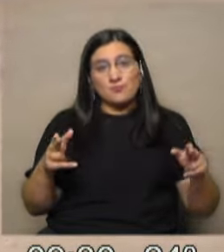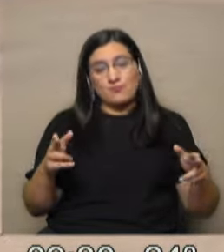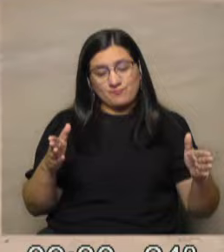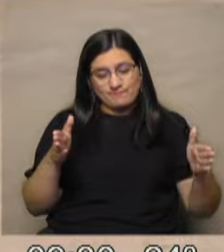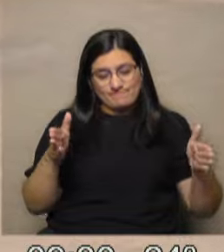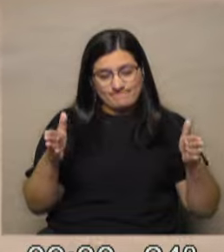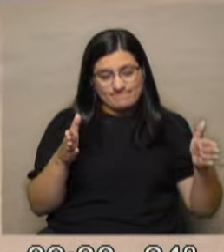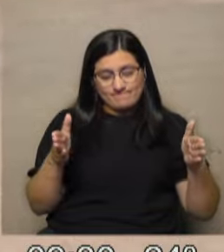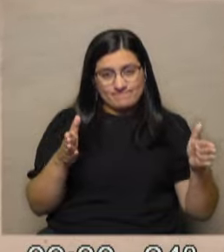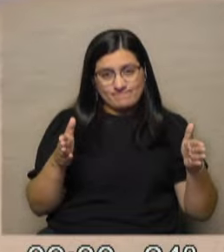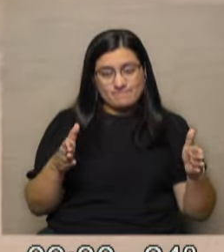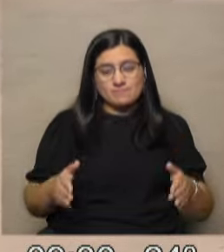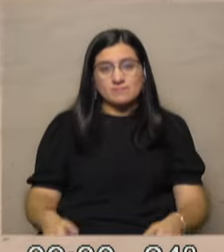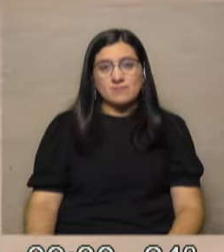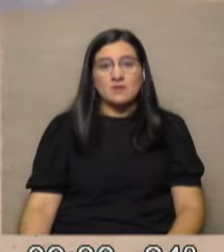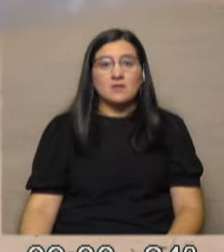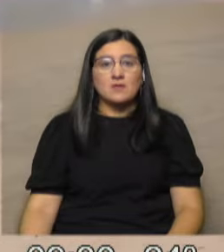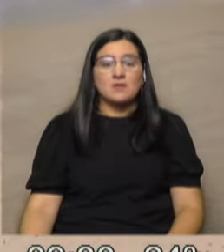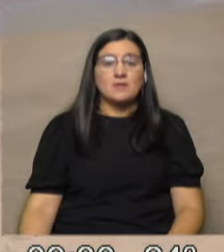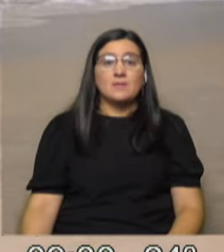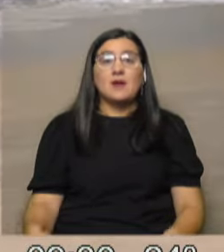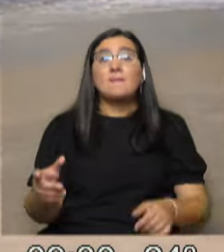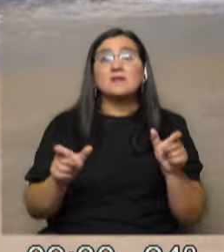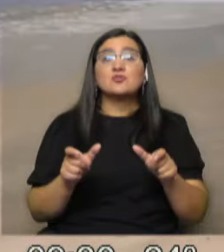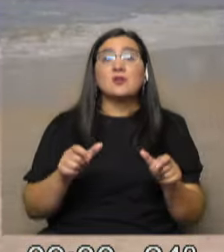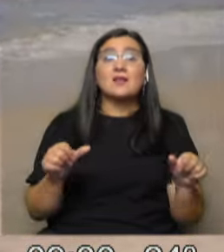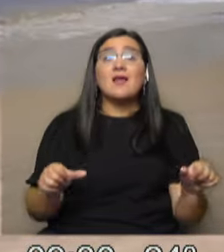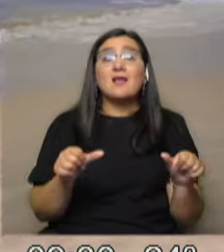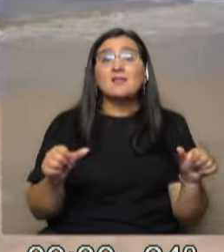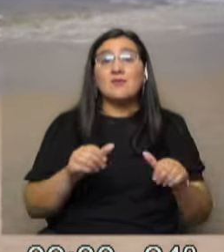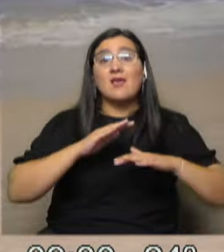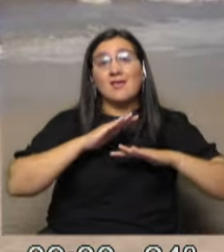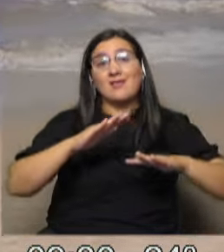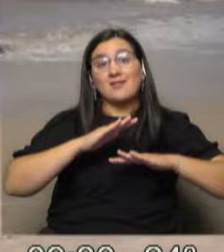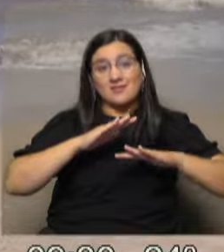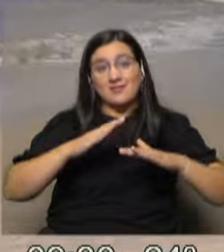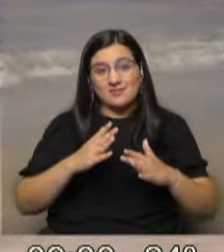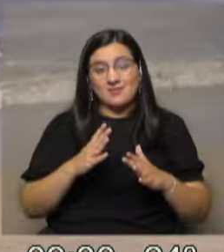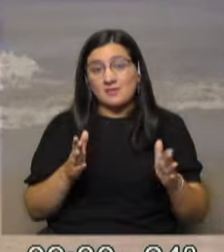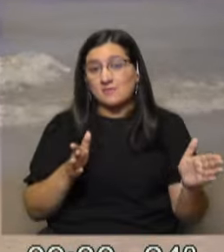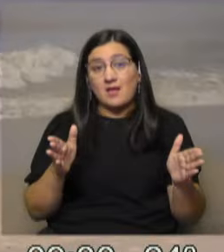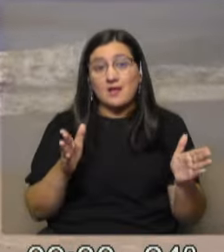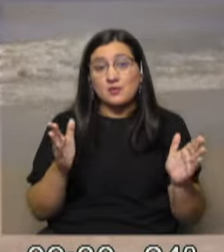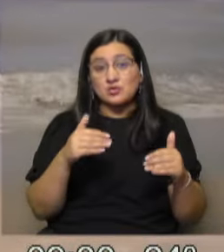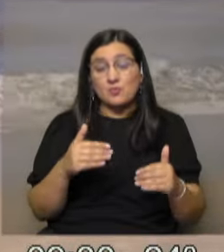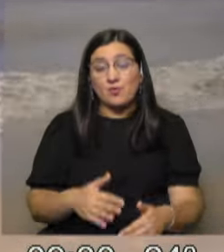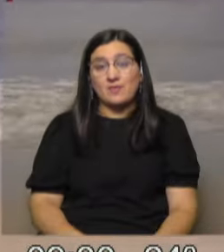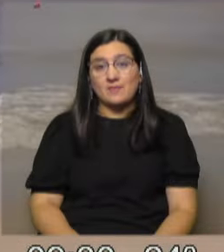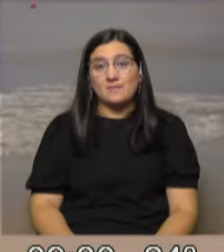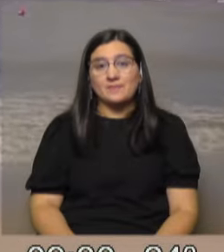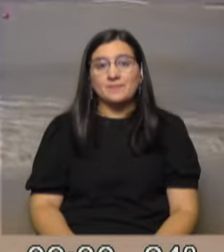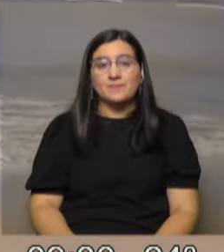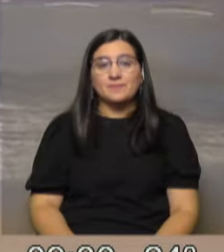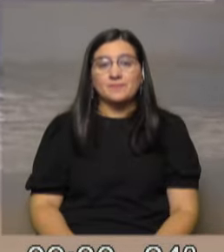supuesto, delimitada para que quienes realicen las actividades o decidan realizar las actividades puedan hacerlo,